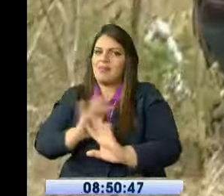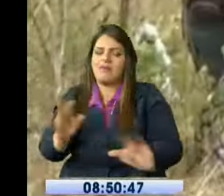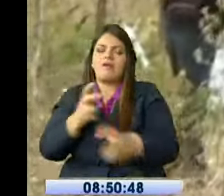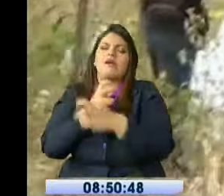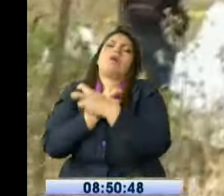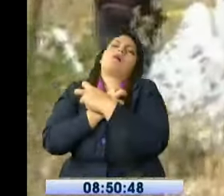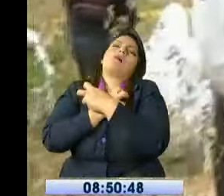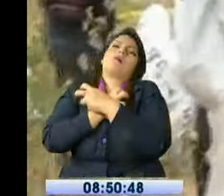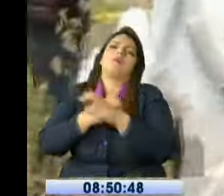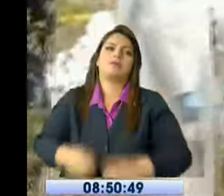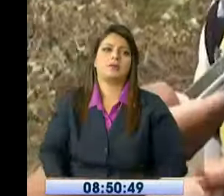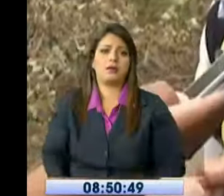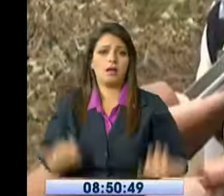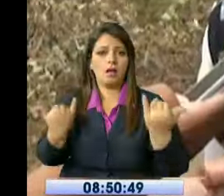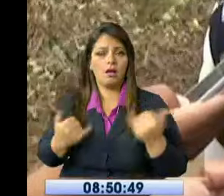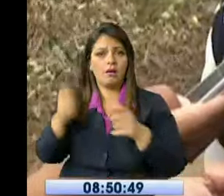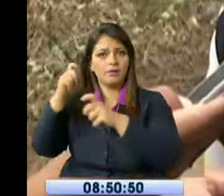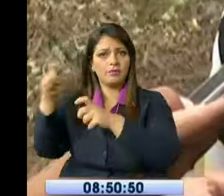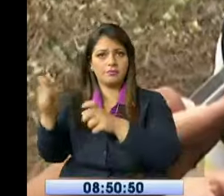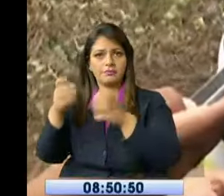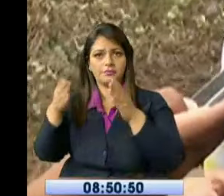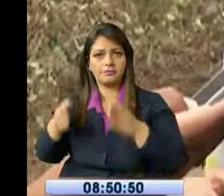de identificación de los restos. Se ha podido